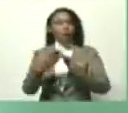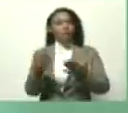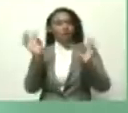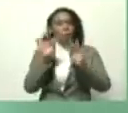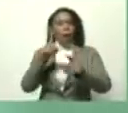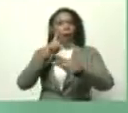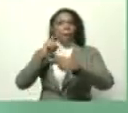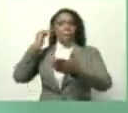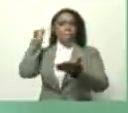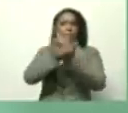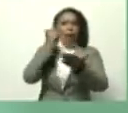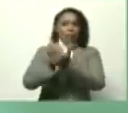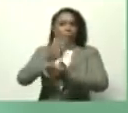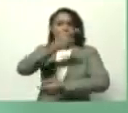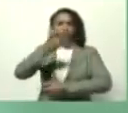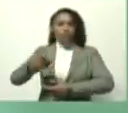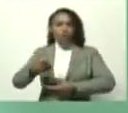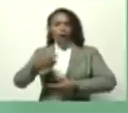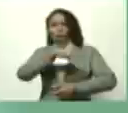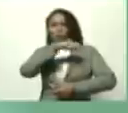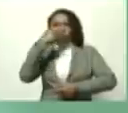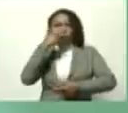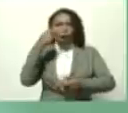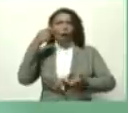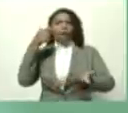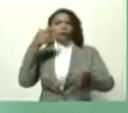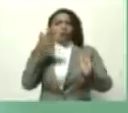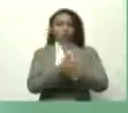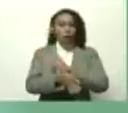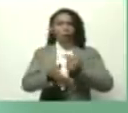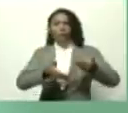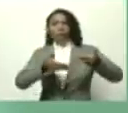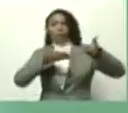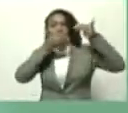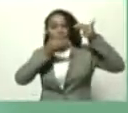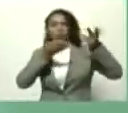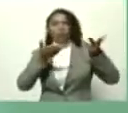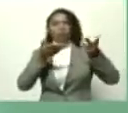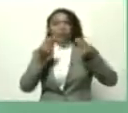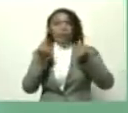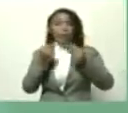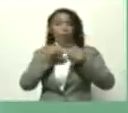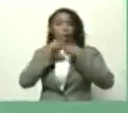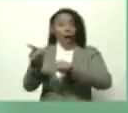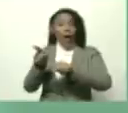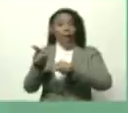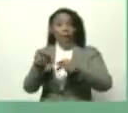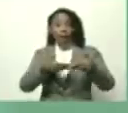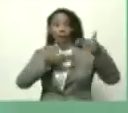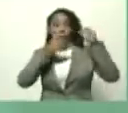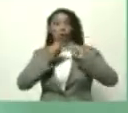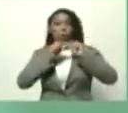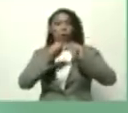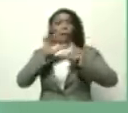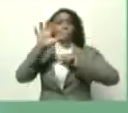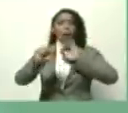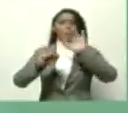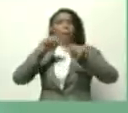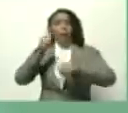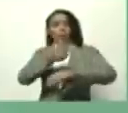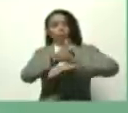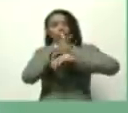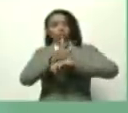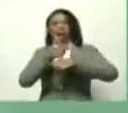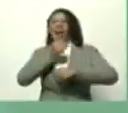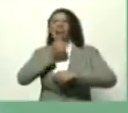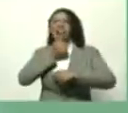Matar gente, traficar con droga, secuestrar gente y con los dineros de ese secuestro continuar comprando armas. ¿A